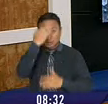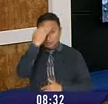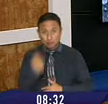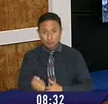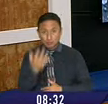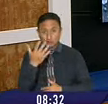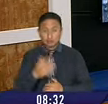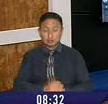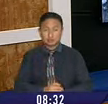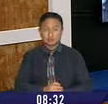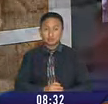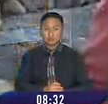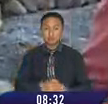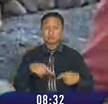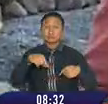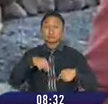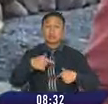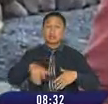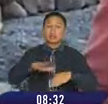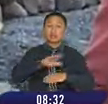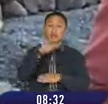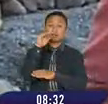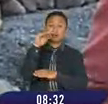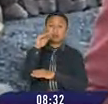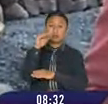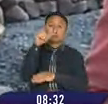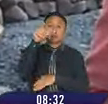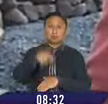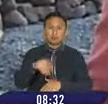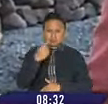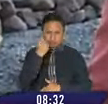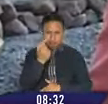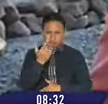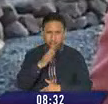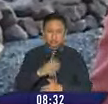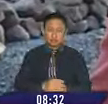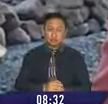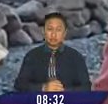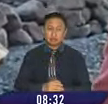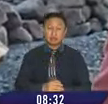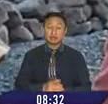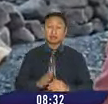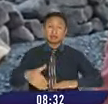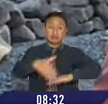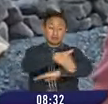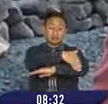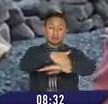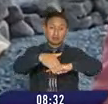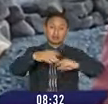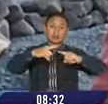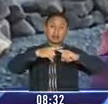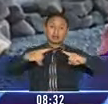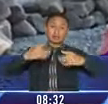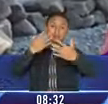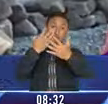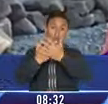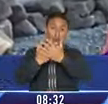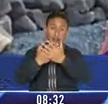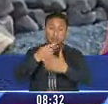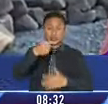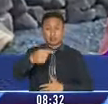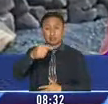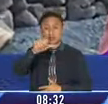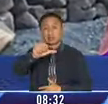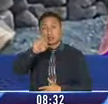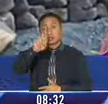el sector de San Roque. Para que los amigos televidentes se ubiquen, estamos en la esquina del ex penal García Moreno. En este